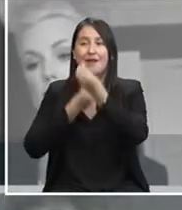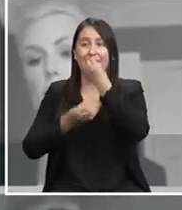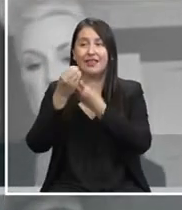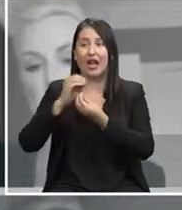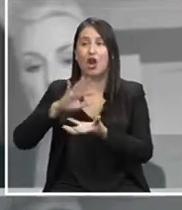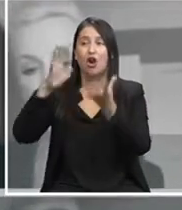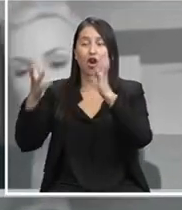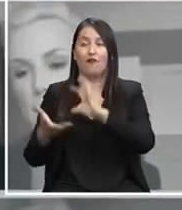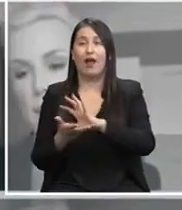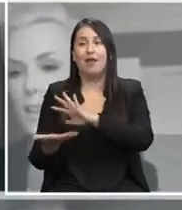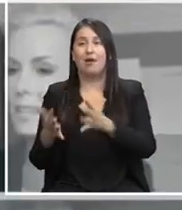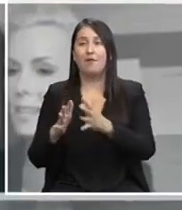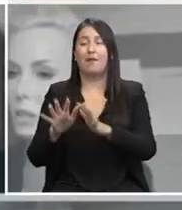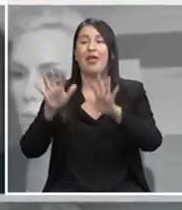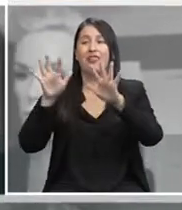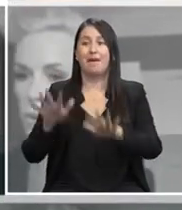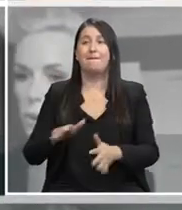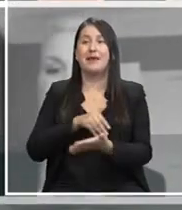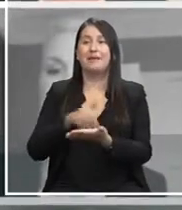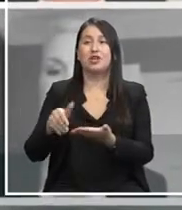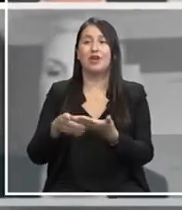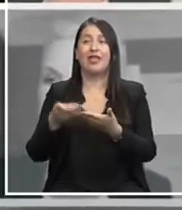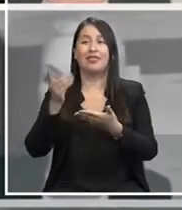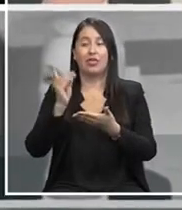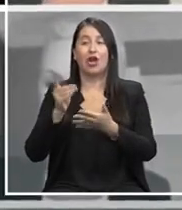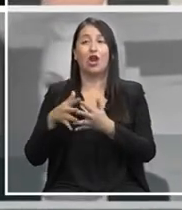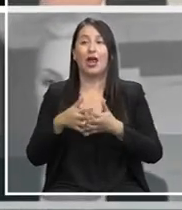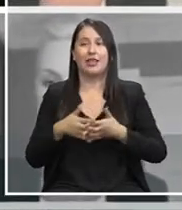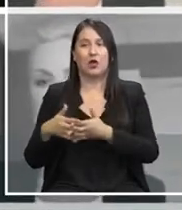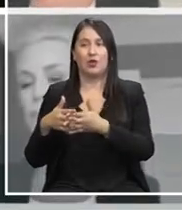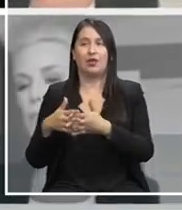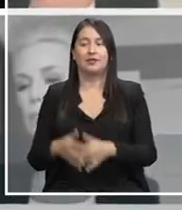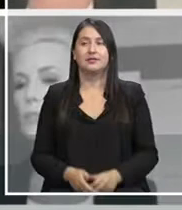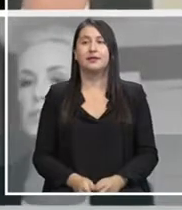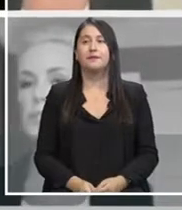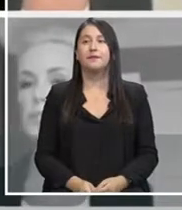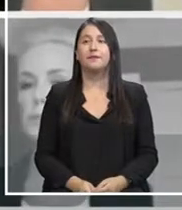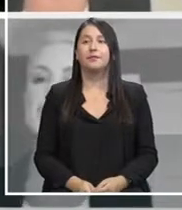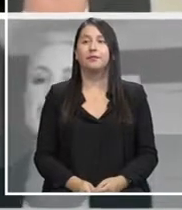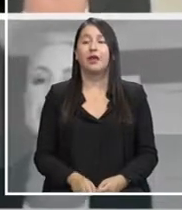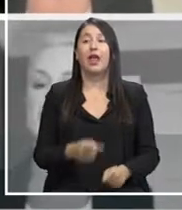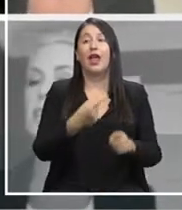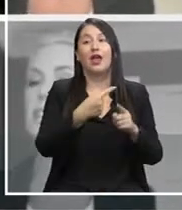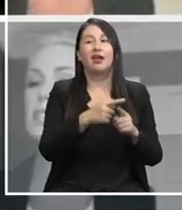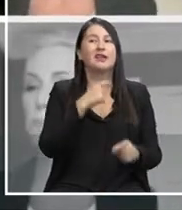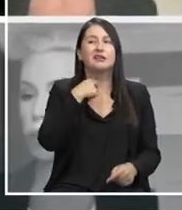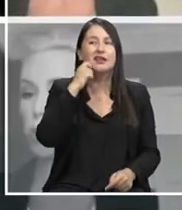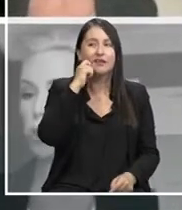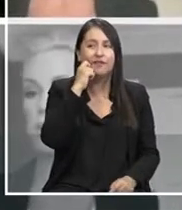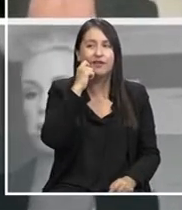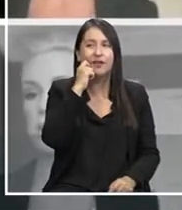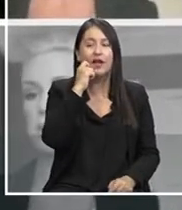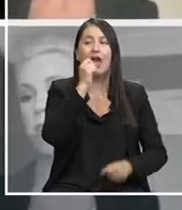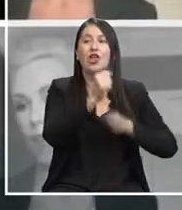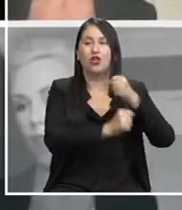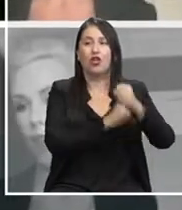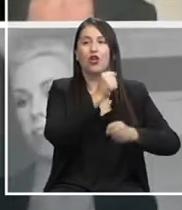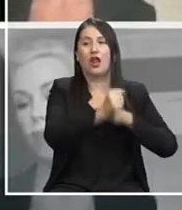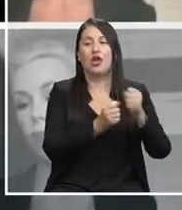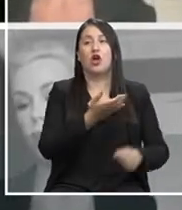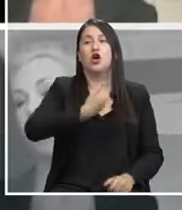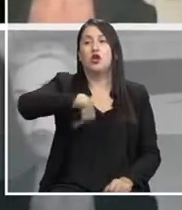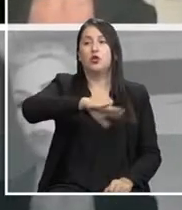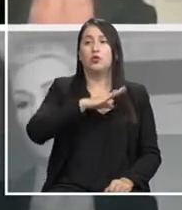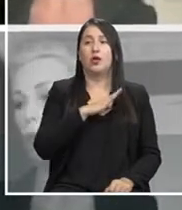de aproximadamente 10 mil millones de dólares estadounidenses. En otras palabras, año tras año, nuestros